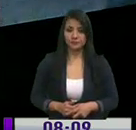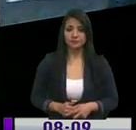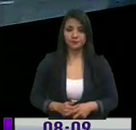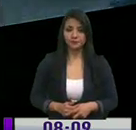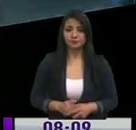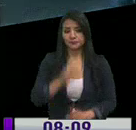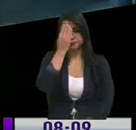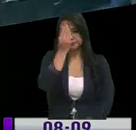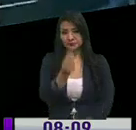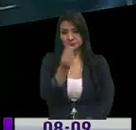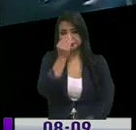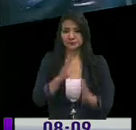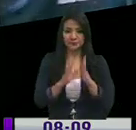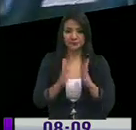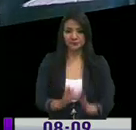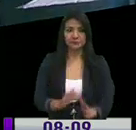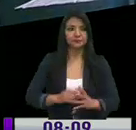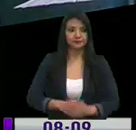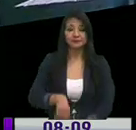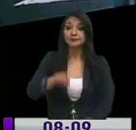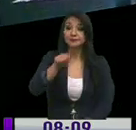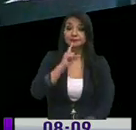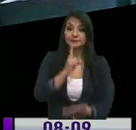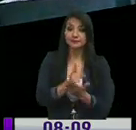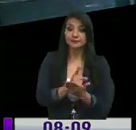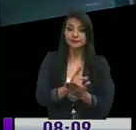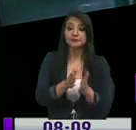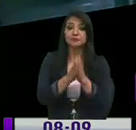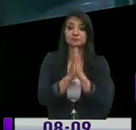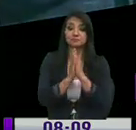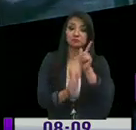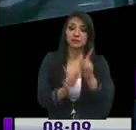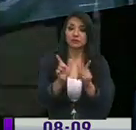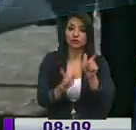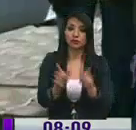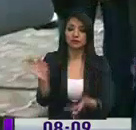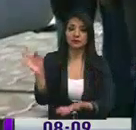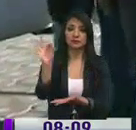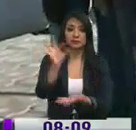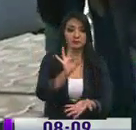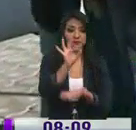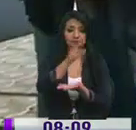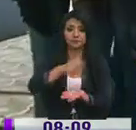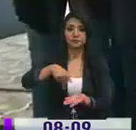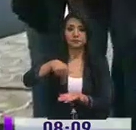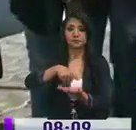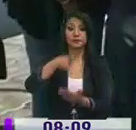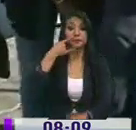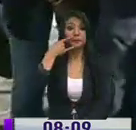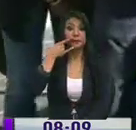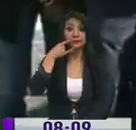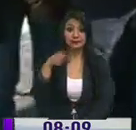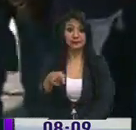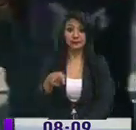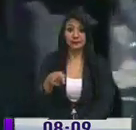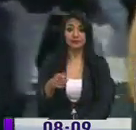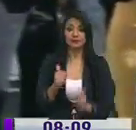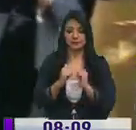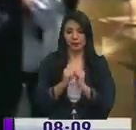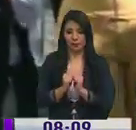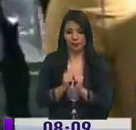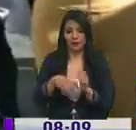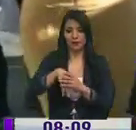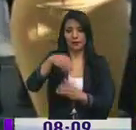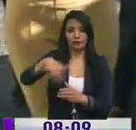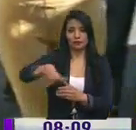Roberto, amigos, que tengan un excelente día. Así es, la solicitud de varios aquí representantes de la parroquia de Pomaski, quienes están conmigo en fuera